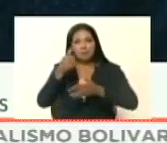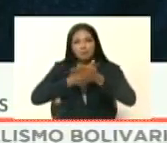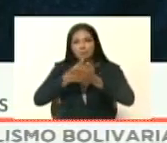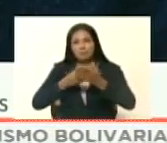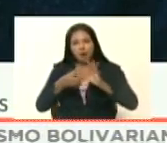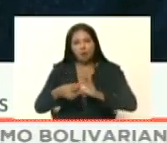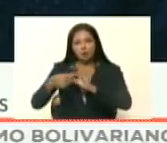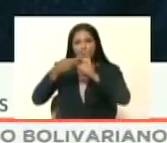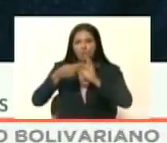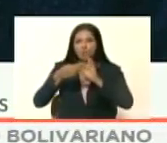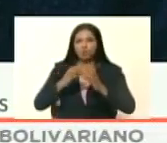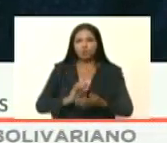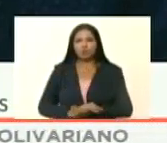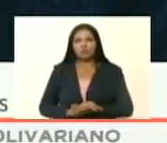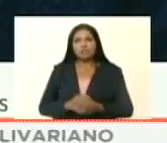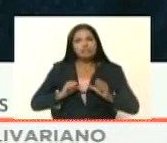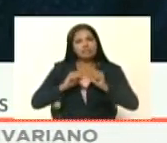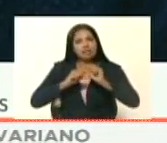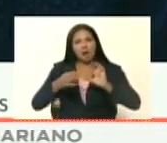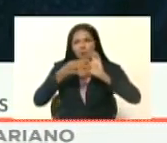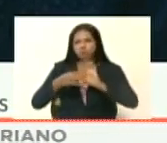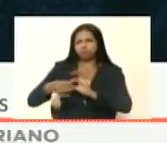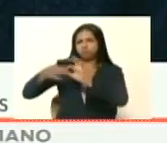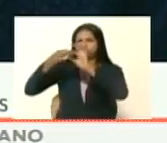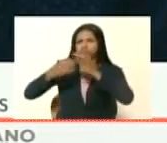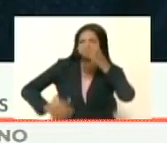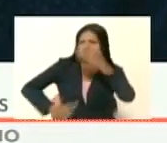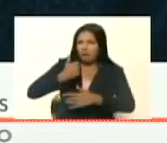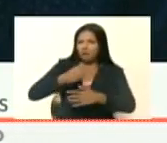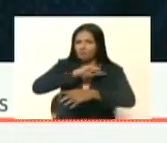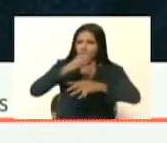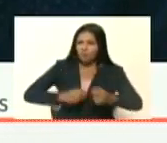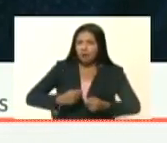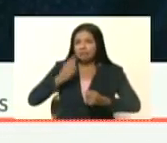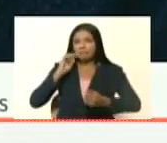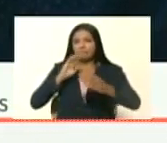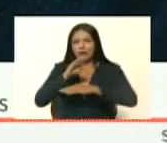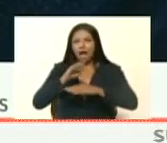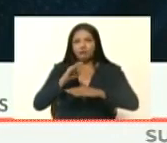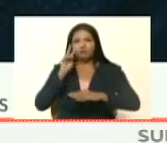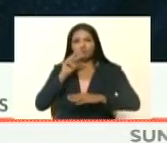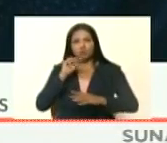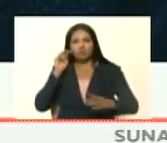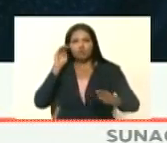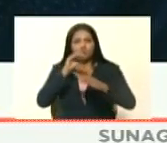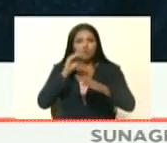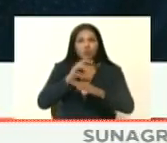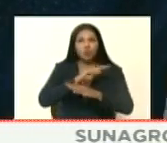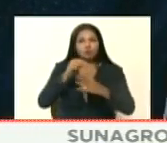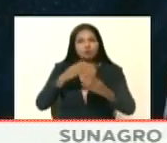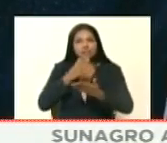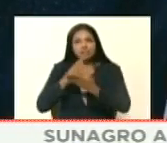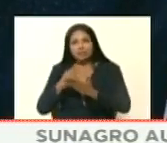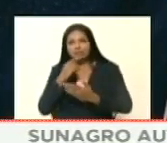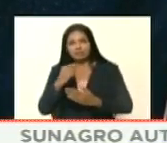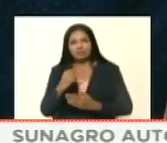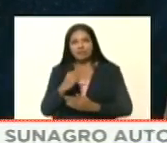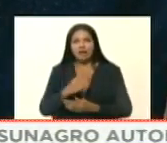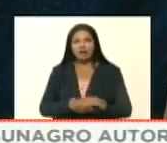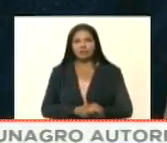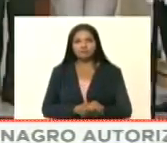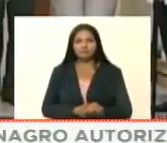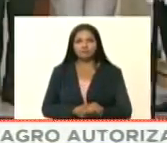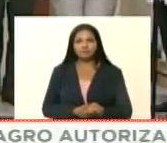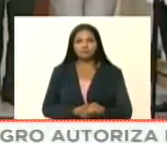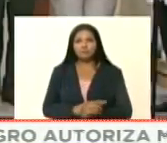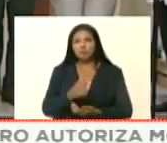juntos, sigamos articulándonos y veremos más temprano que tarde, como dijo el compañero presidente Salvador